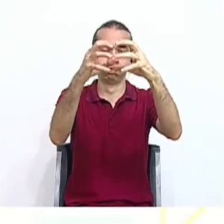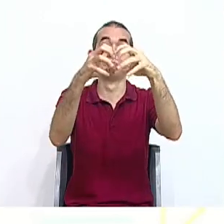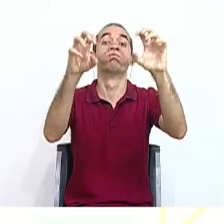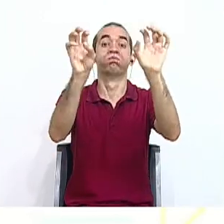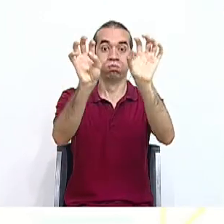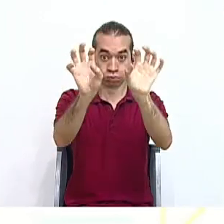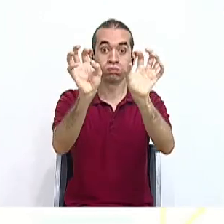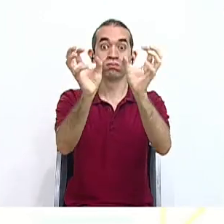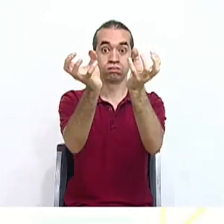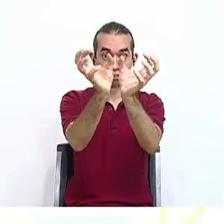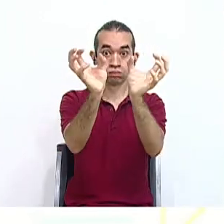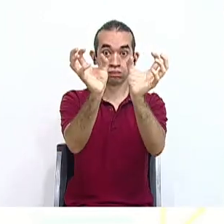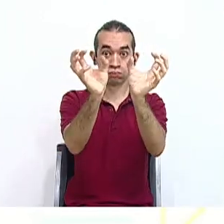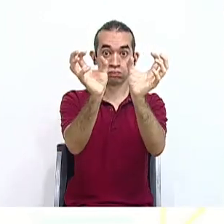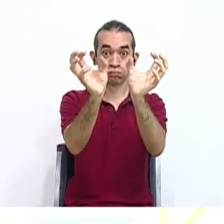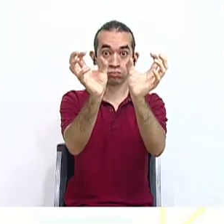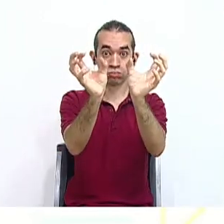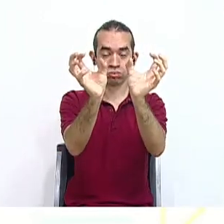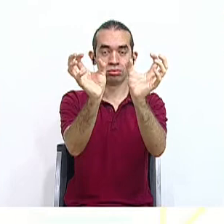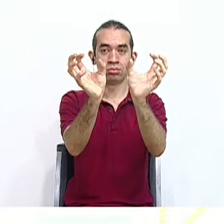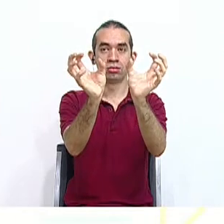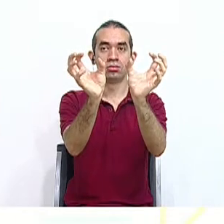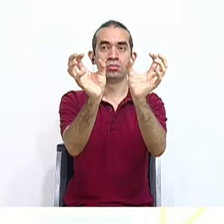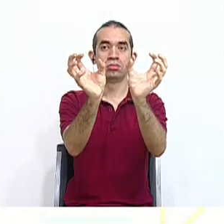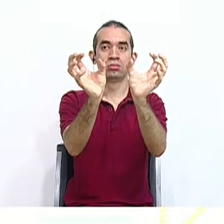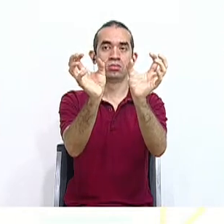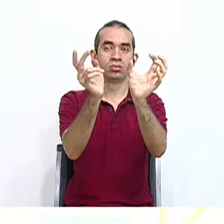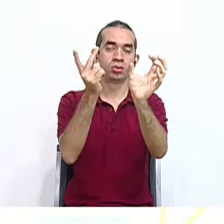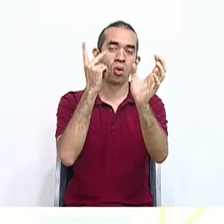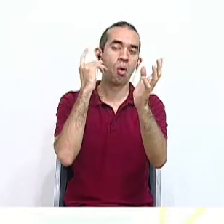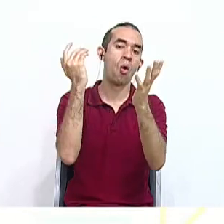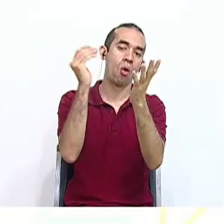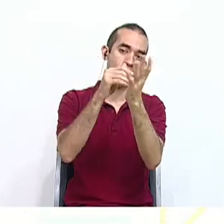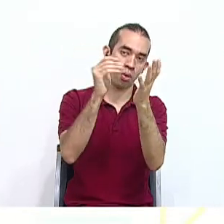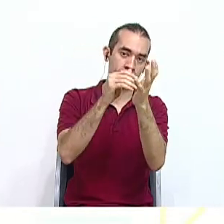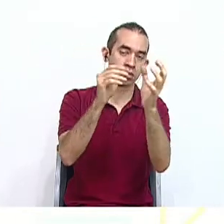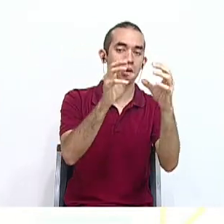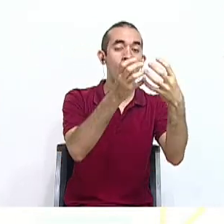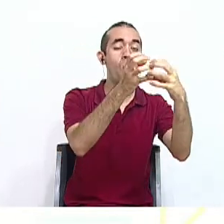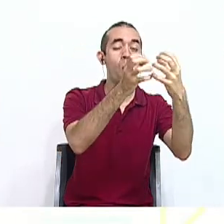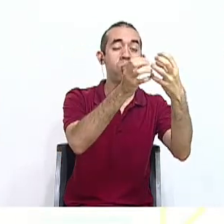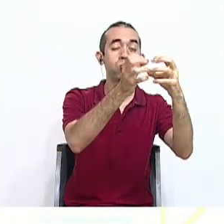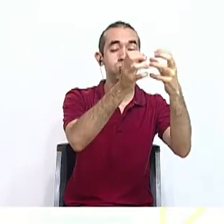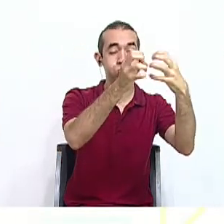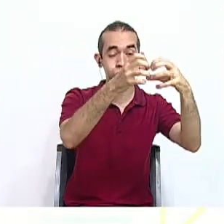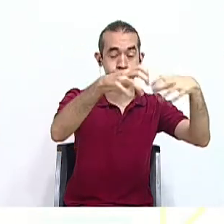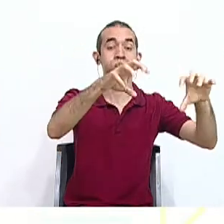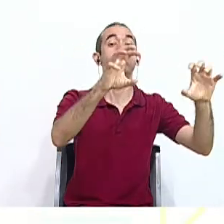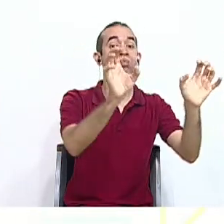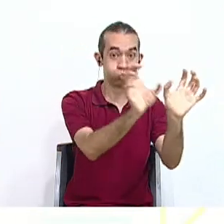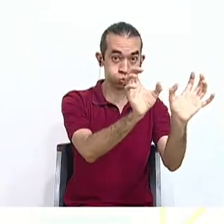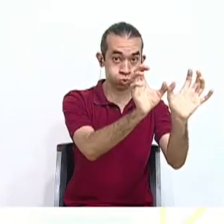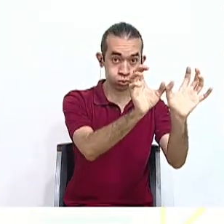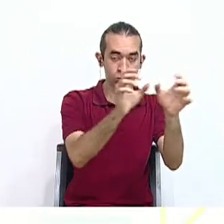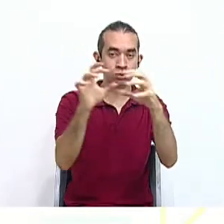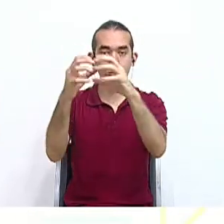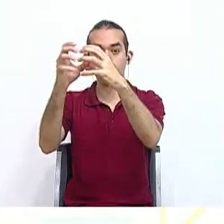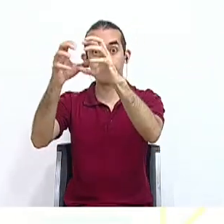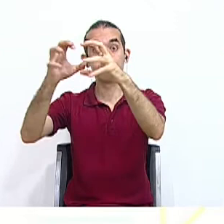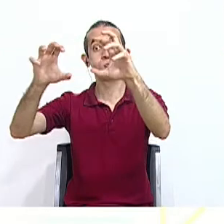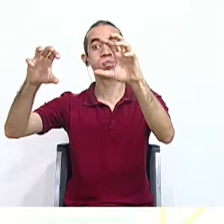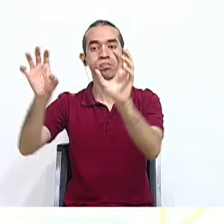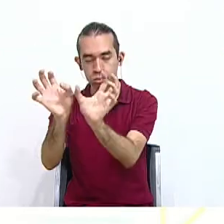2 bacterias de la siguiente forma. Viene otra vez la división celular y cada una de estas bacterias se divide en otras